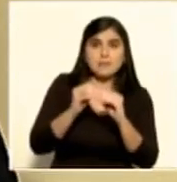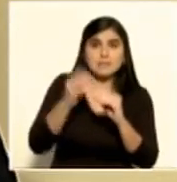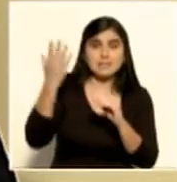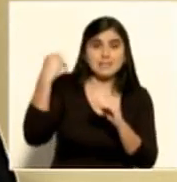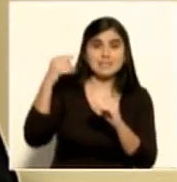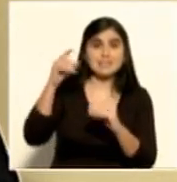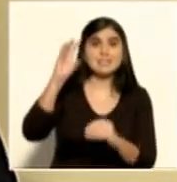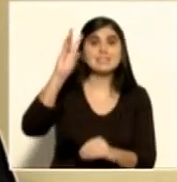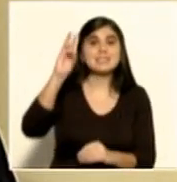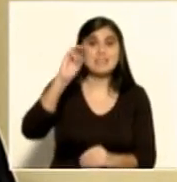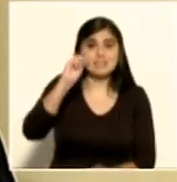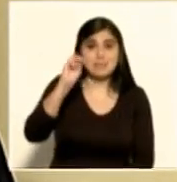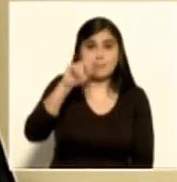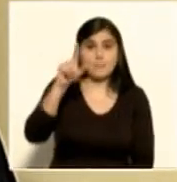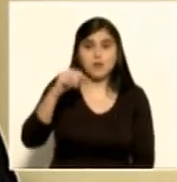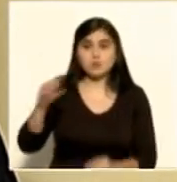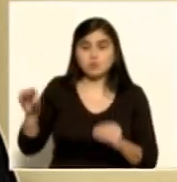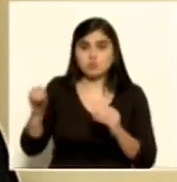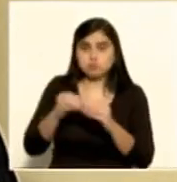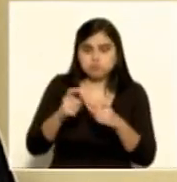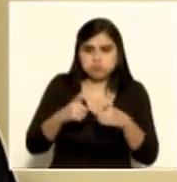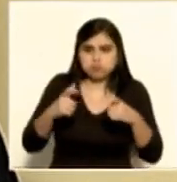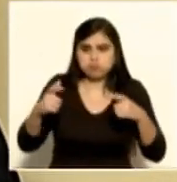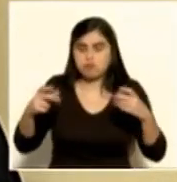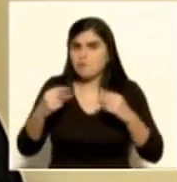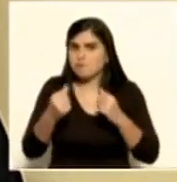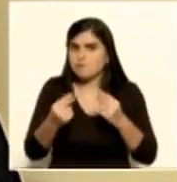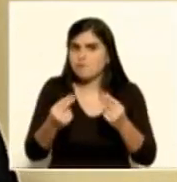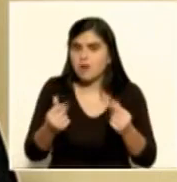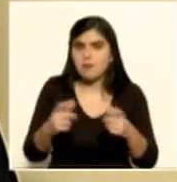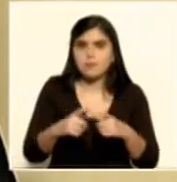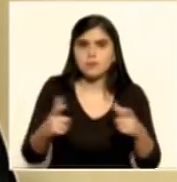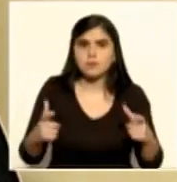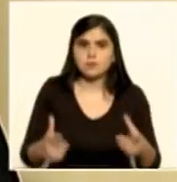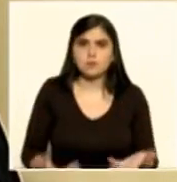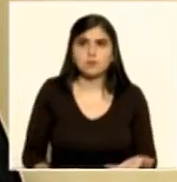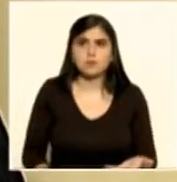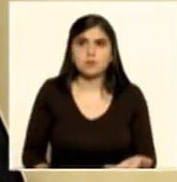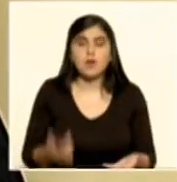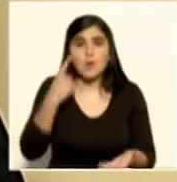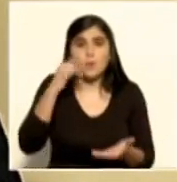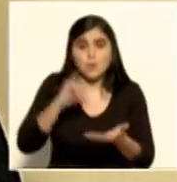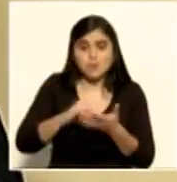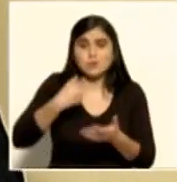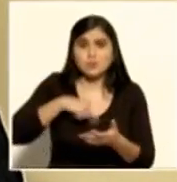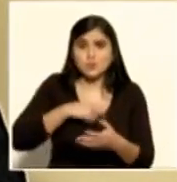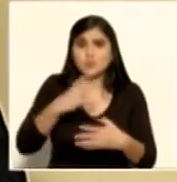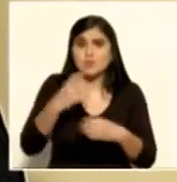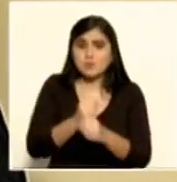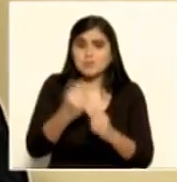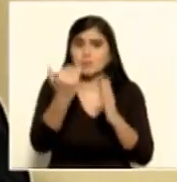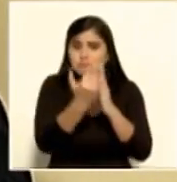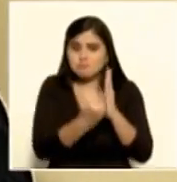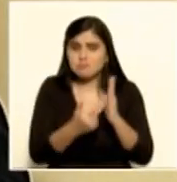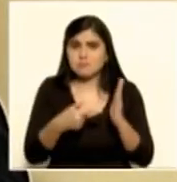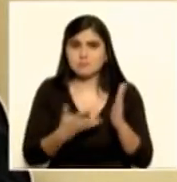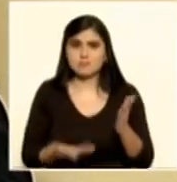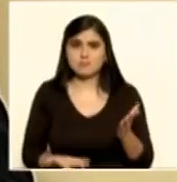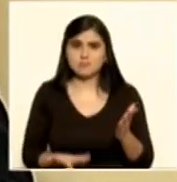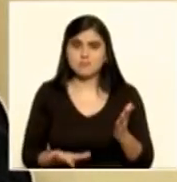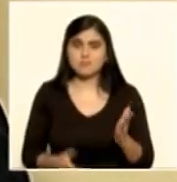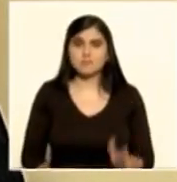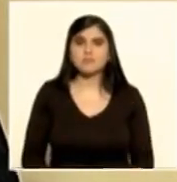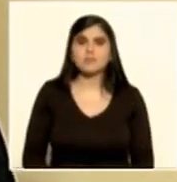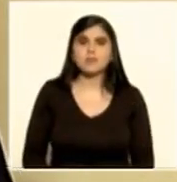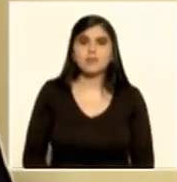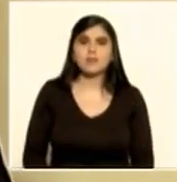marzo. O sea, es una aceleración muy, muy importante que no podemos, justamente por eso estamos haciendo lo que estamos haciendo. Y en